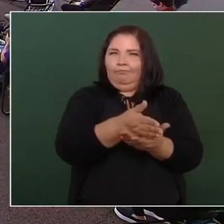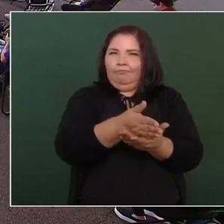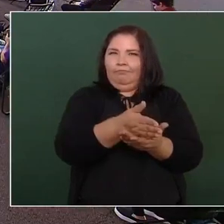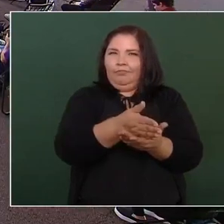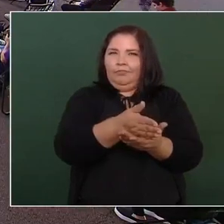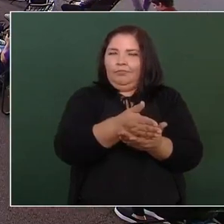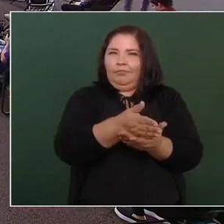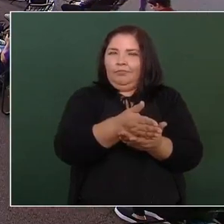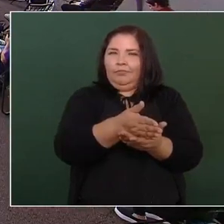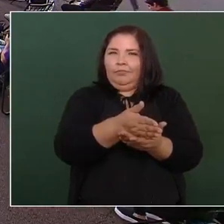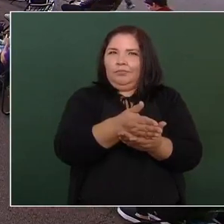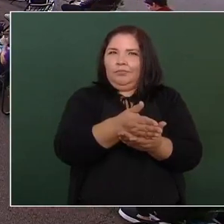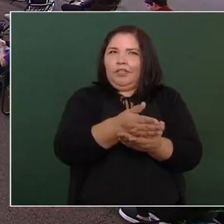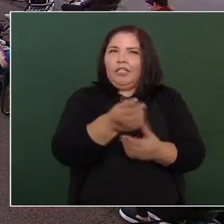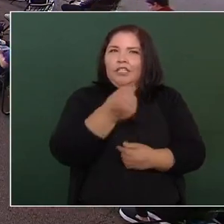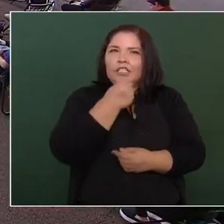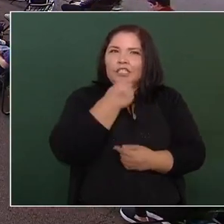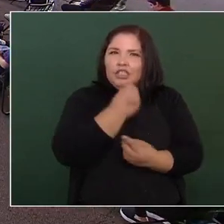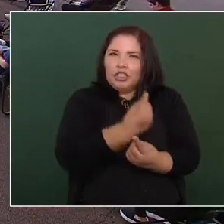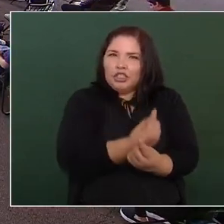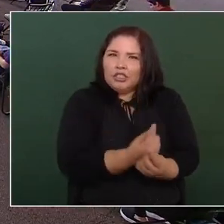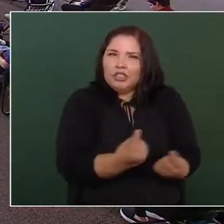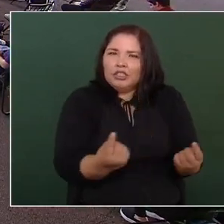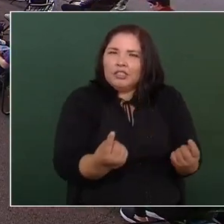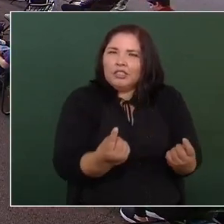y estoy con unos niños?